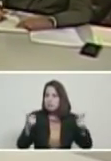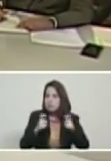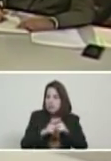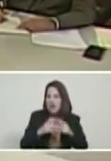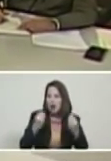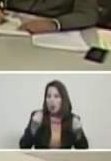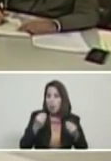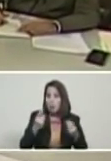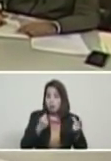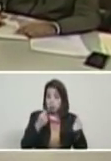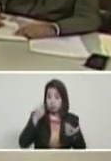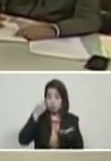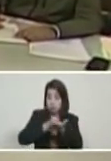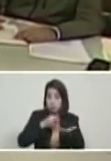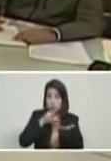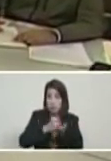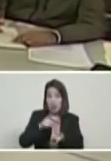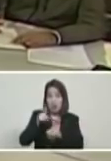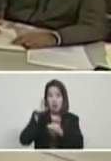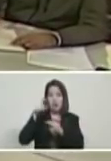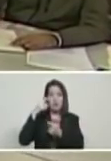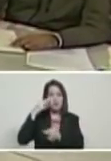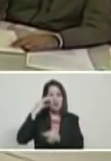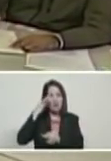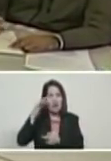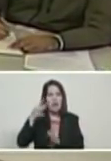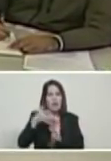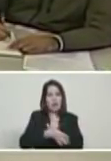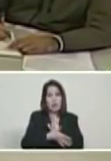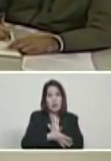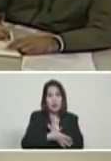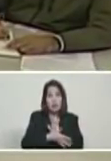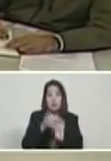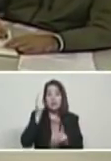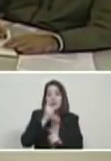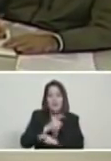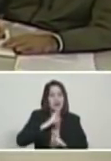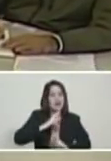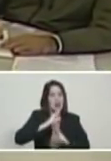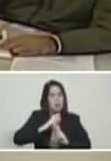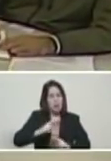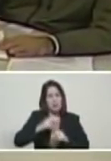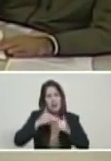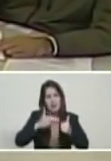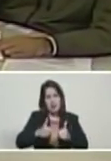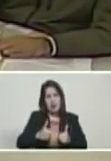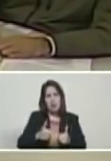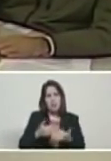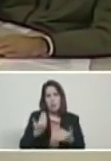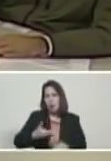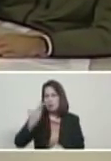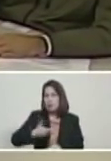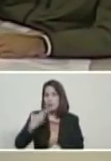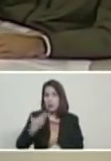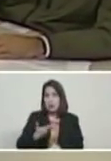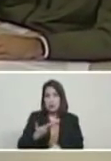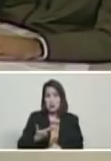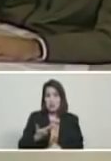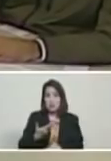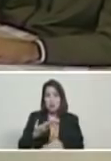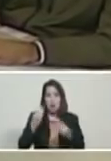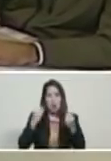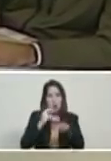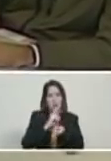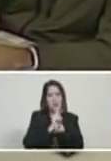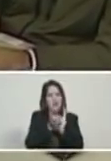financieras, fiscales, debe tener grandes respuestas, compañeros ministros, a las variables